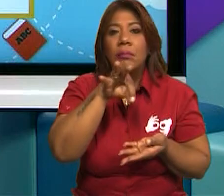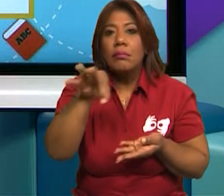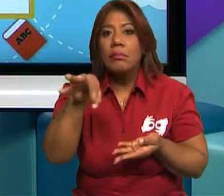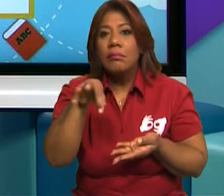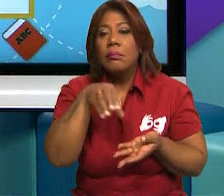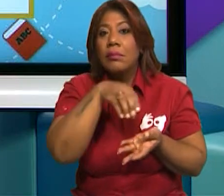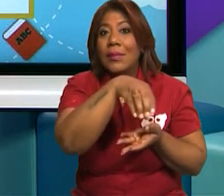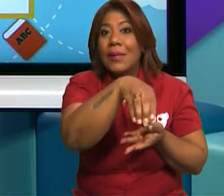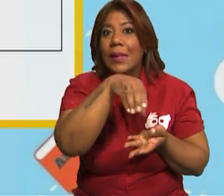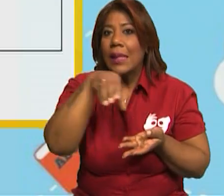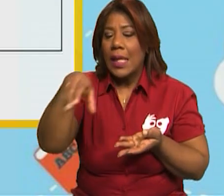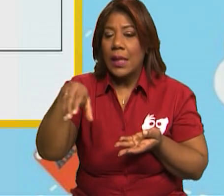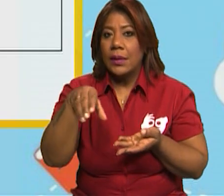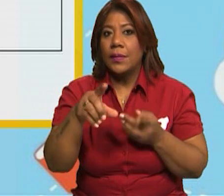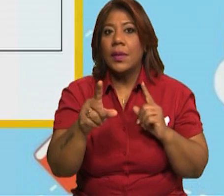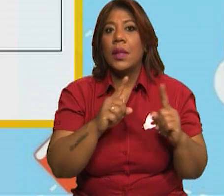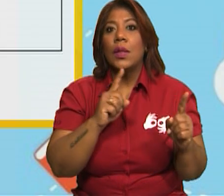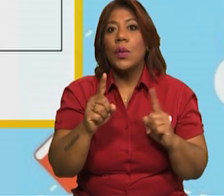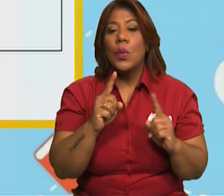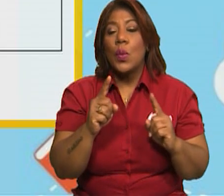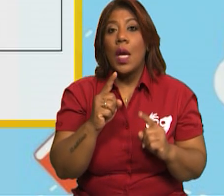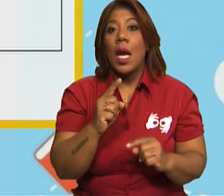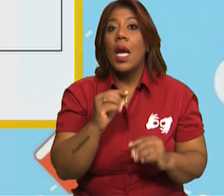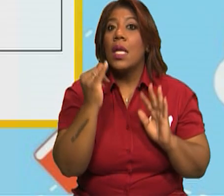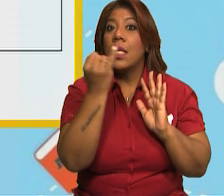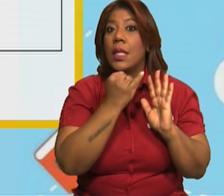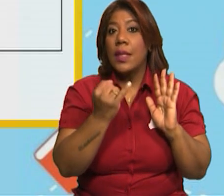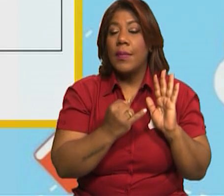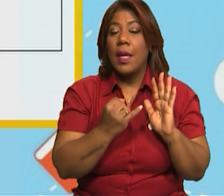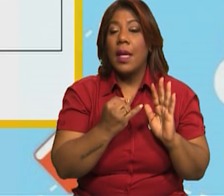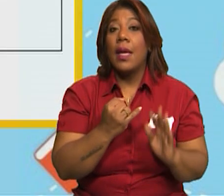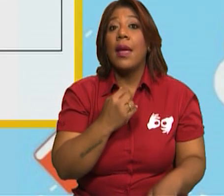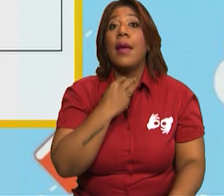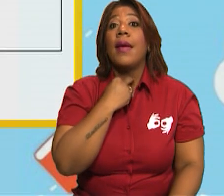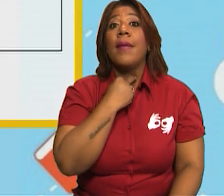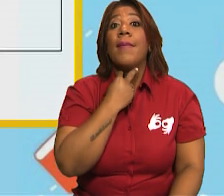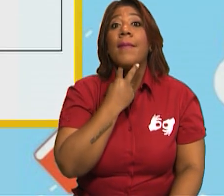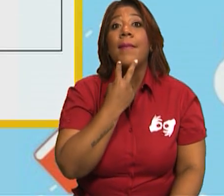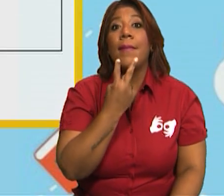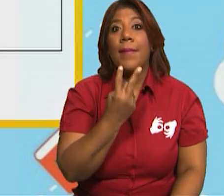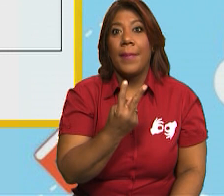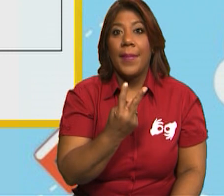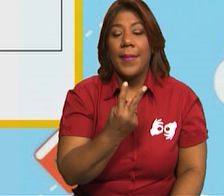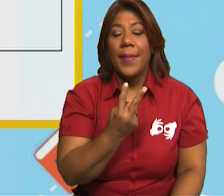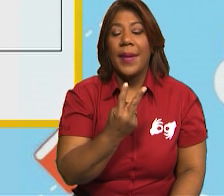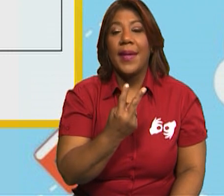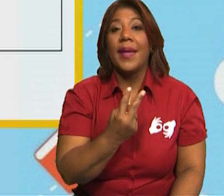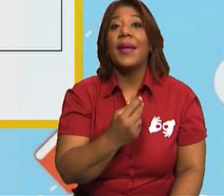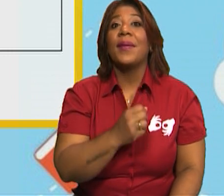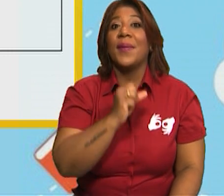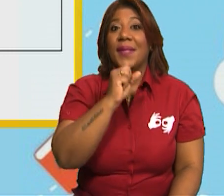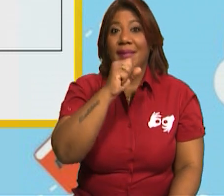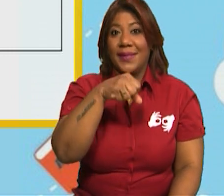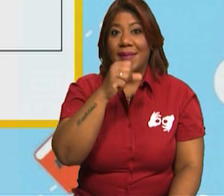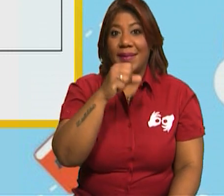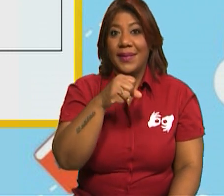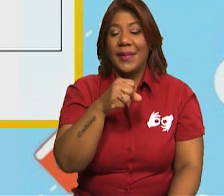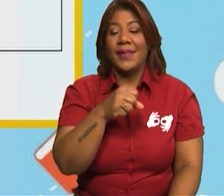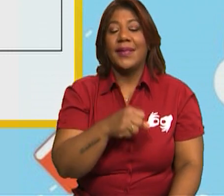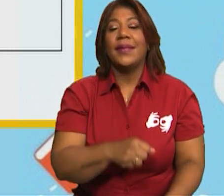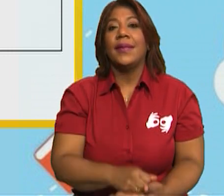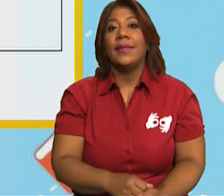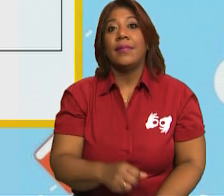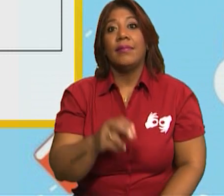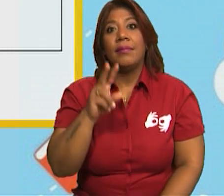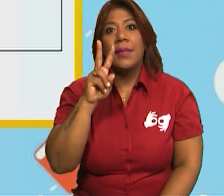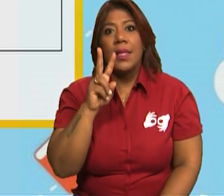imagen, observen, es verbal. Vamos a dar con una cruz. La segunda